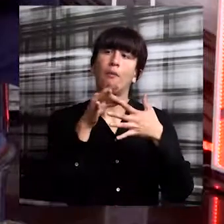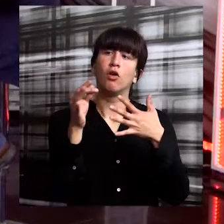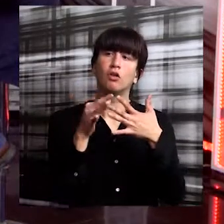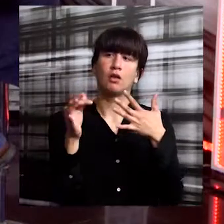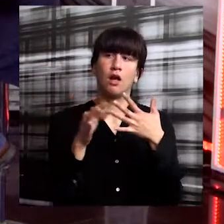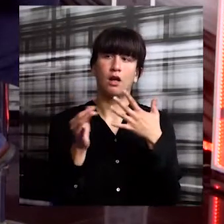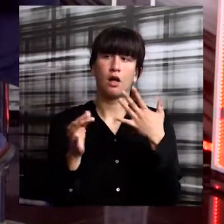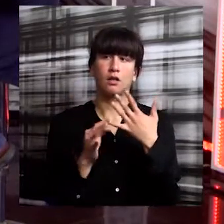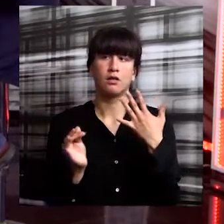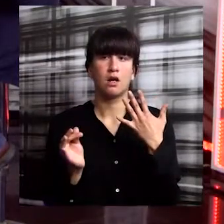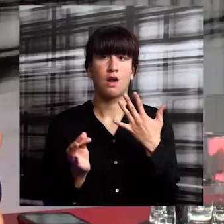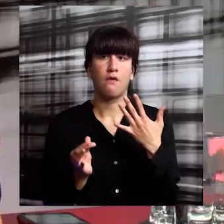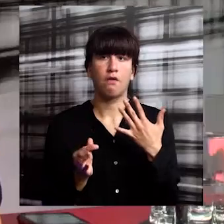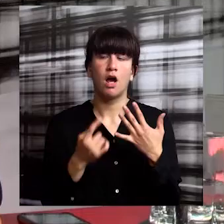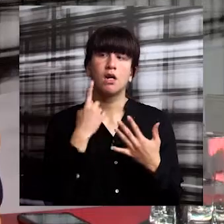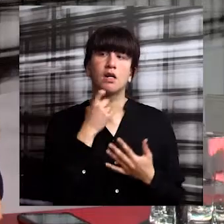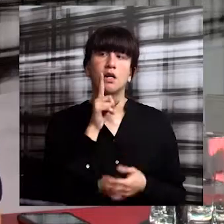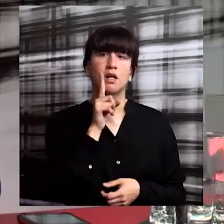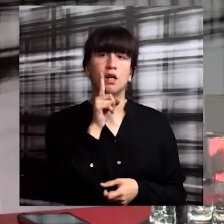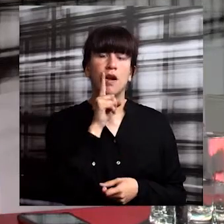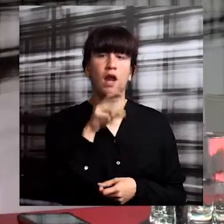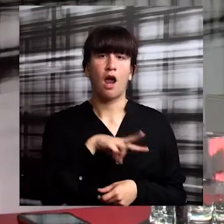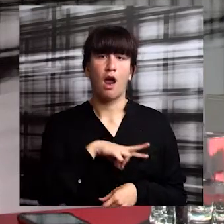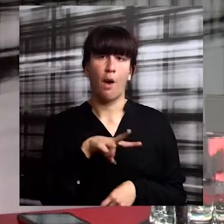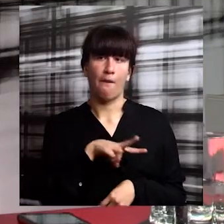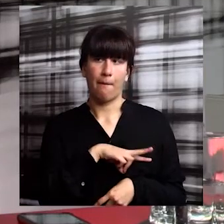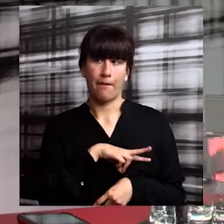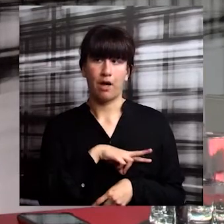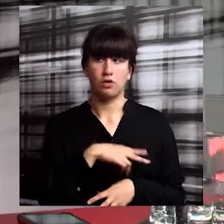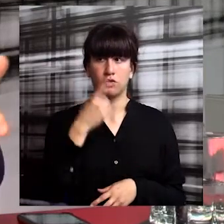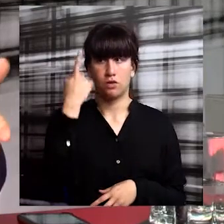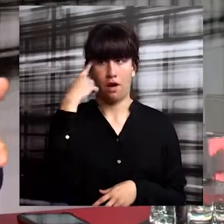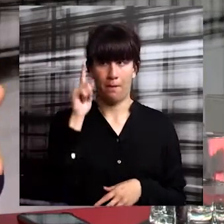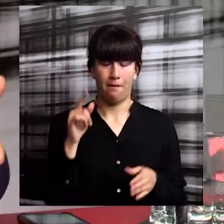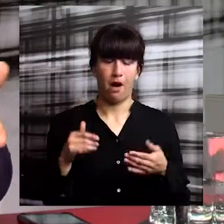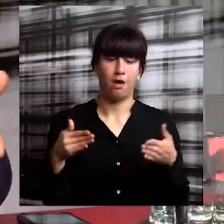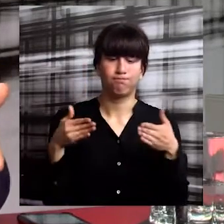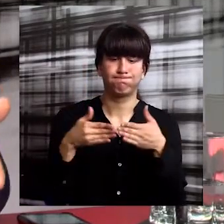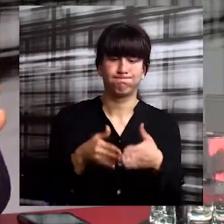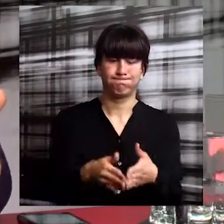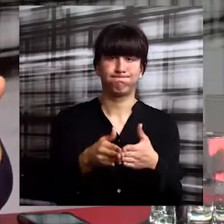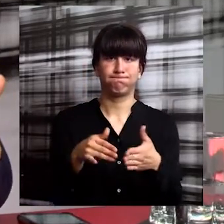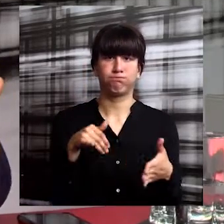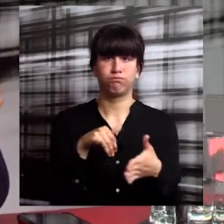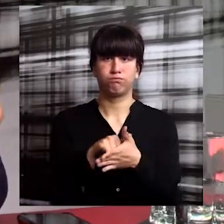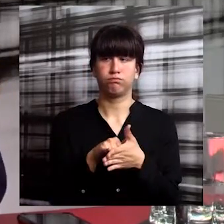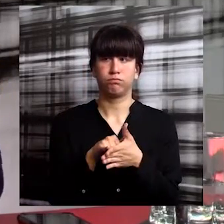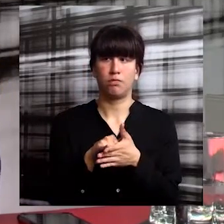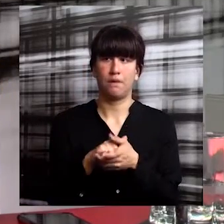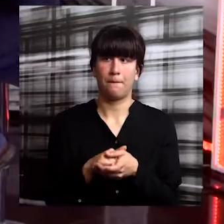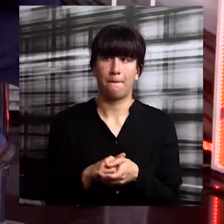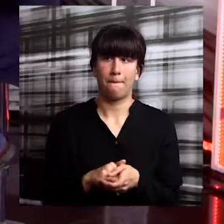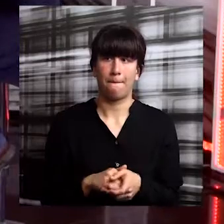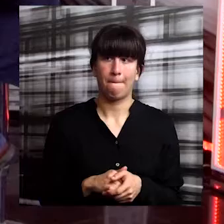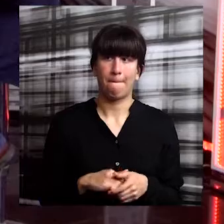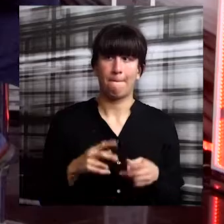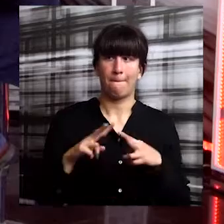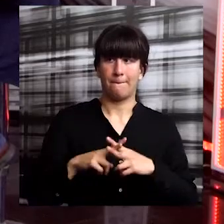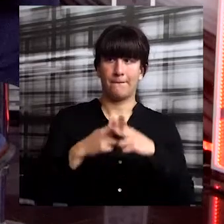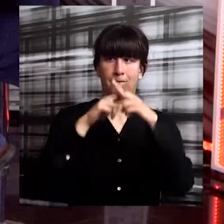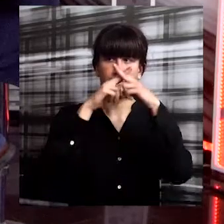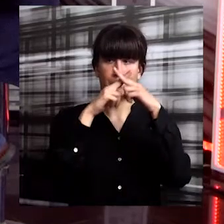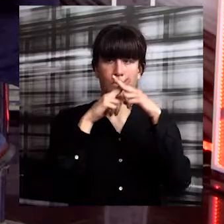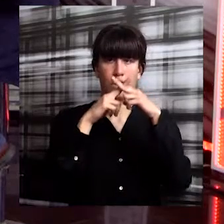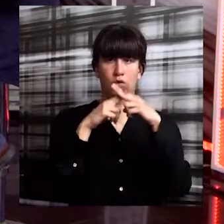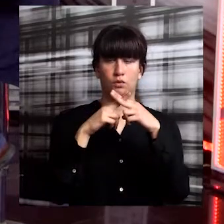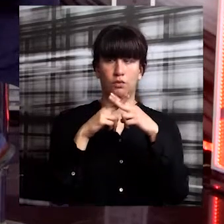Valparaíso para que lleguen los cruceros es el Terminal 1, y ya sabemos lo que pasó en el Terminal 1, por lo tanto hay que construir la ampliación del espigón para que tengamos